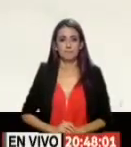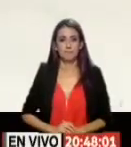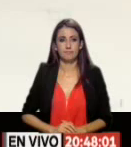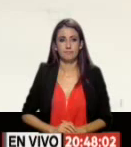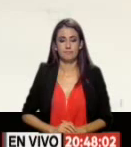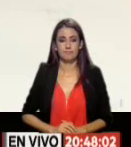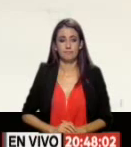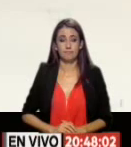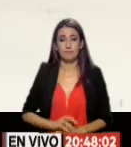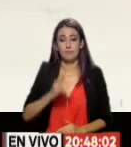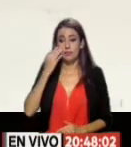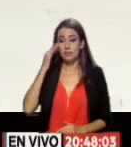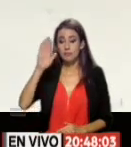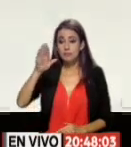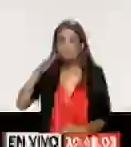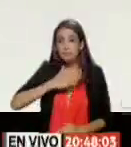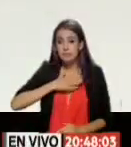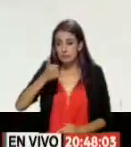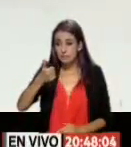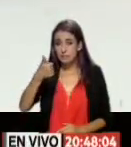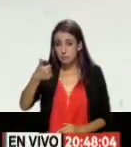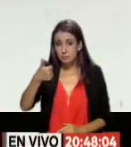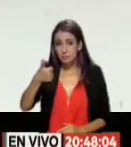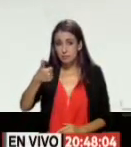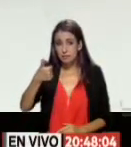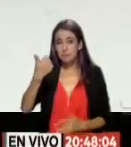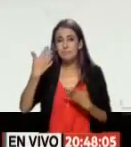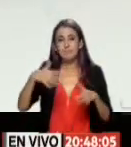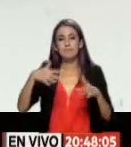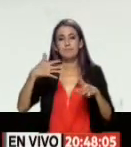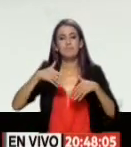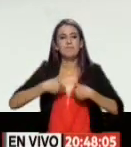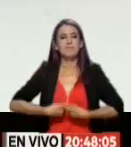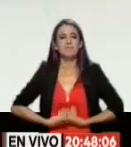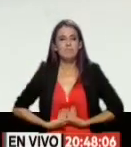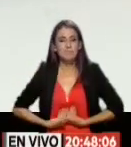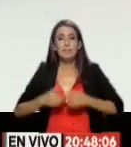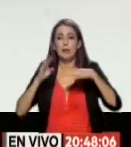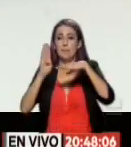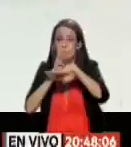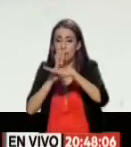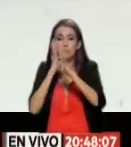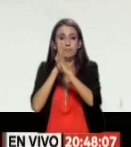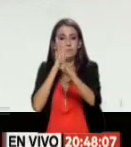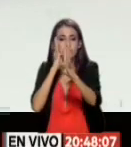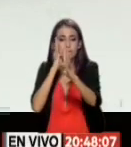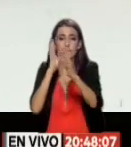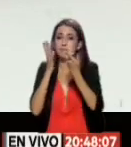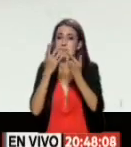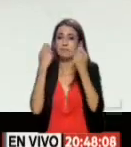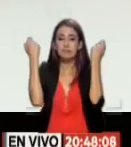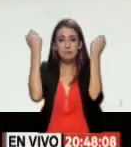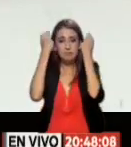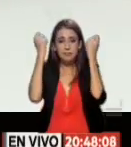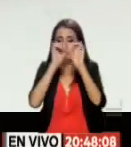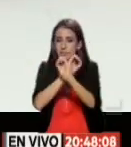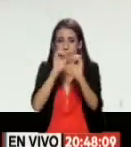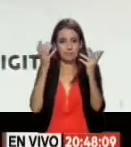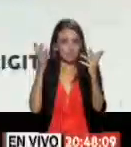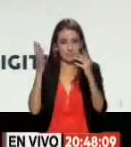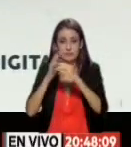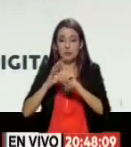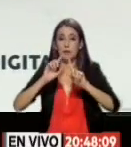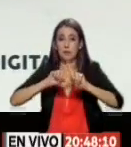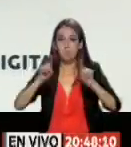Oye, Pedro, ¿estás bien? Ay, sé que pasar el día en el banco no es algo necesariamente divertido, pero tampoco hay que ser